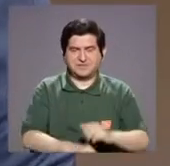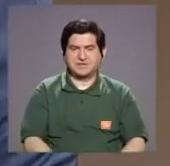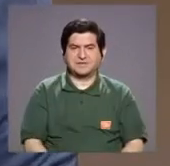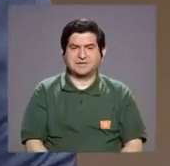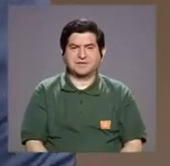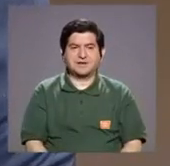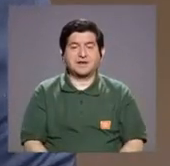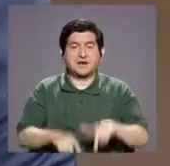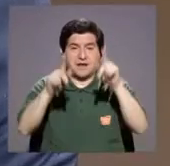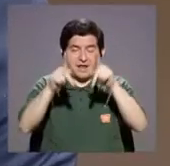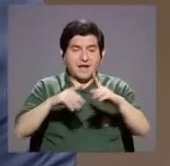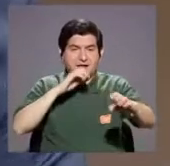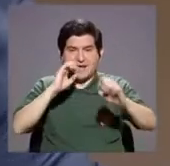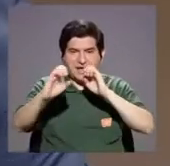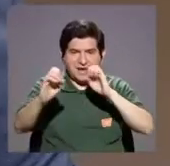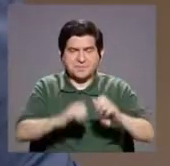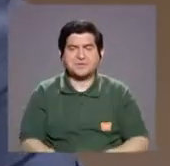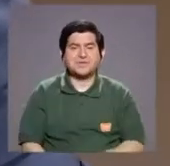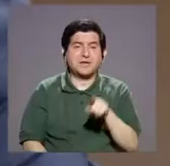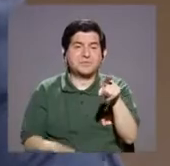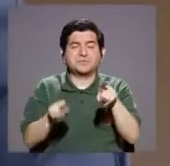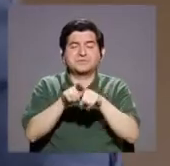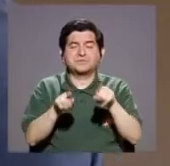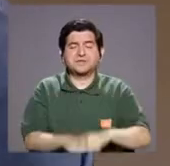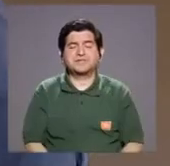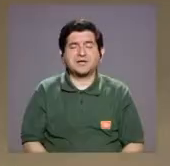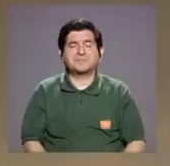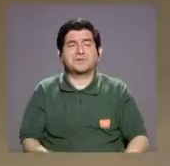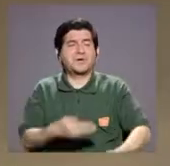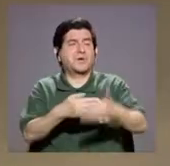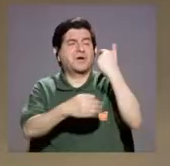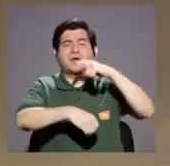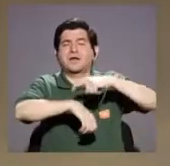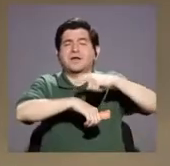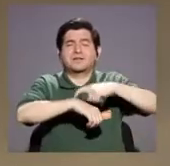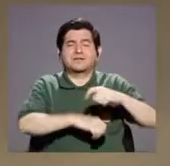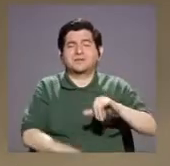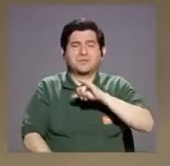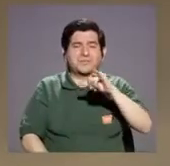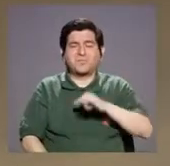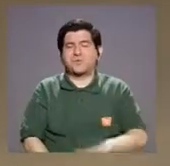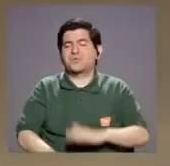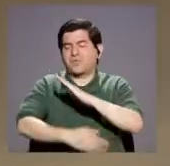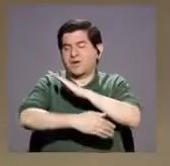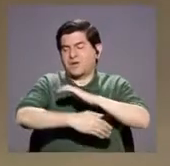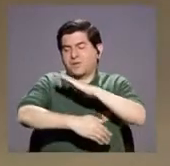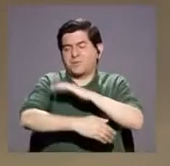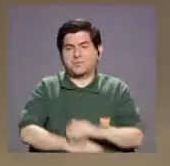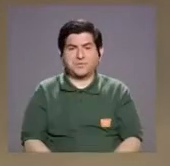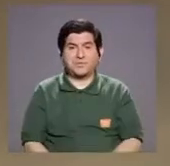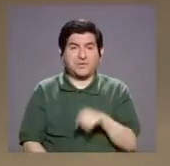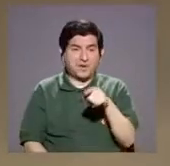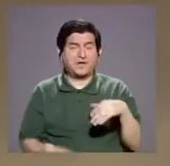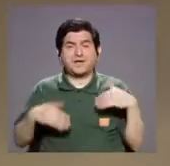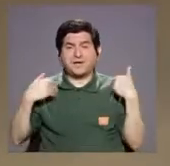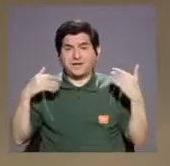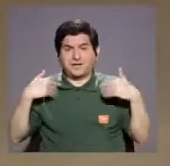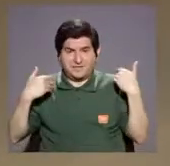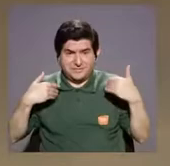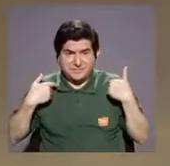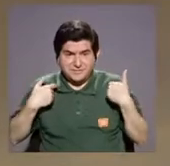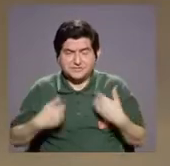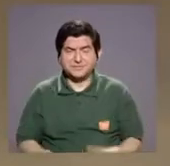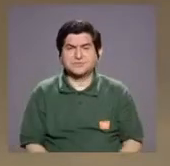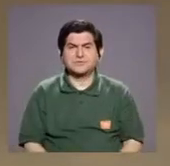a la persona que va a entrevistar l chin yo a usted años atrás así que creo que eso le regocija bueno muchísimo y vea veo que le digo es nada